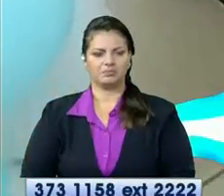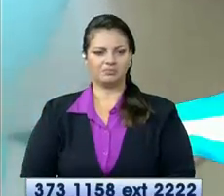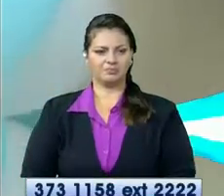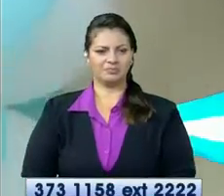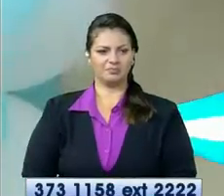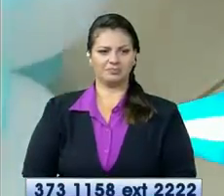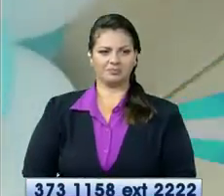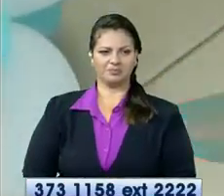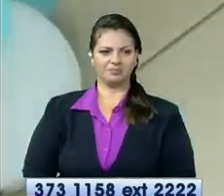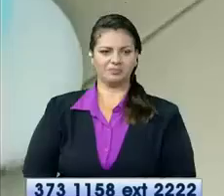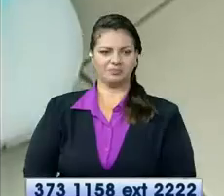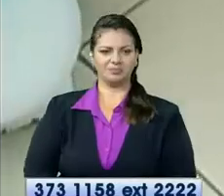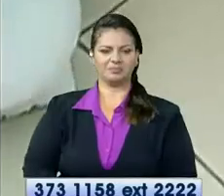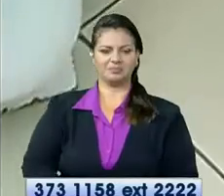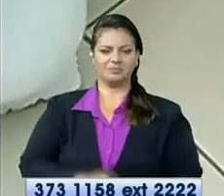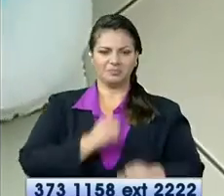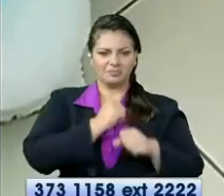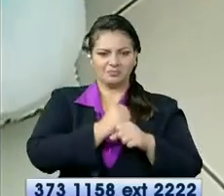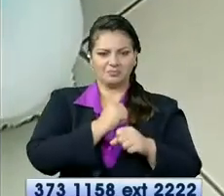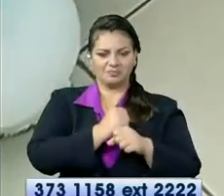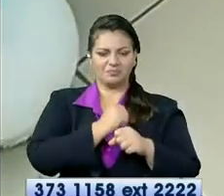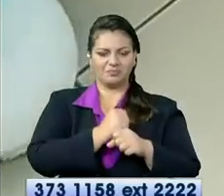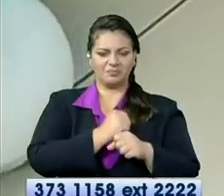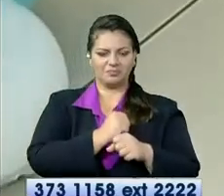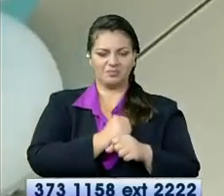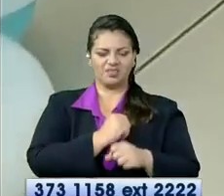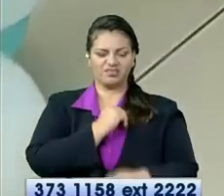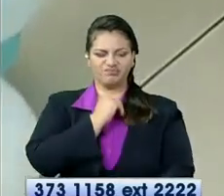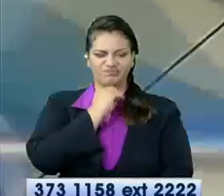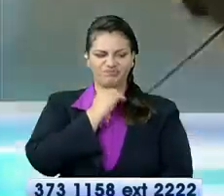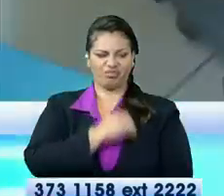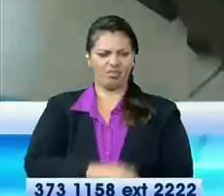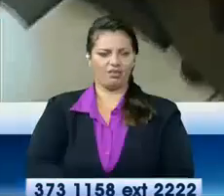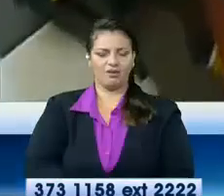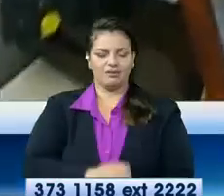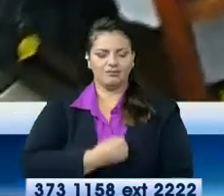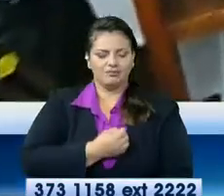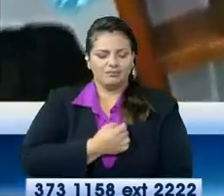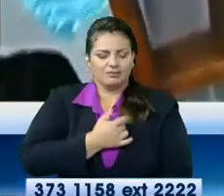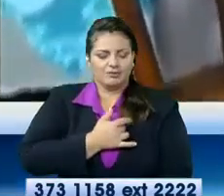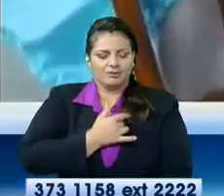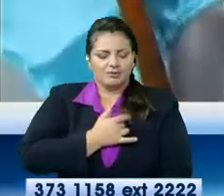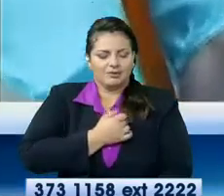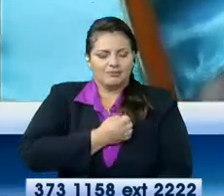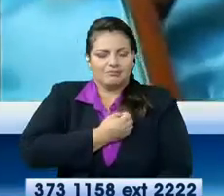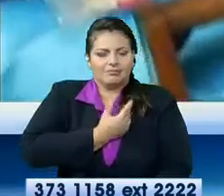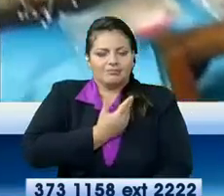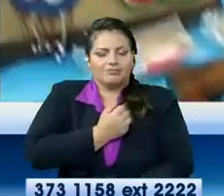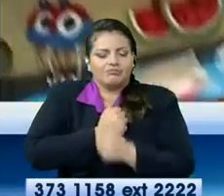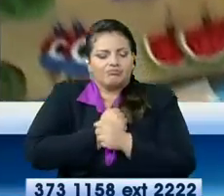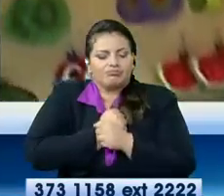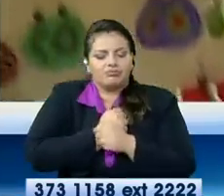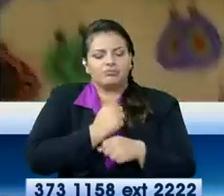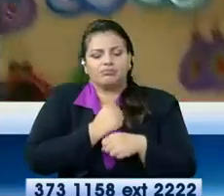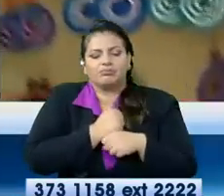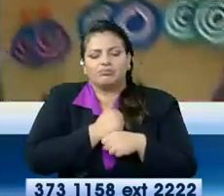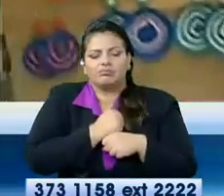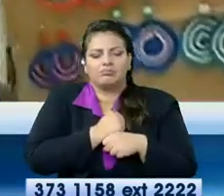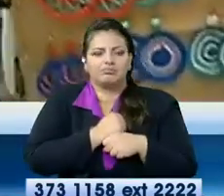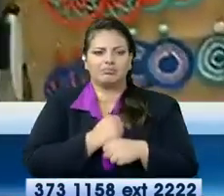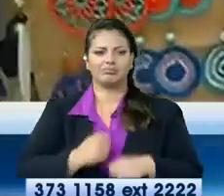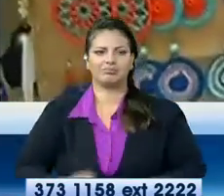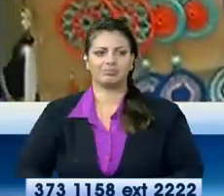es un trabajo que nace del alma, es un trabajo que uno lo realiza con amor. Más allá de un trabajo, es algo